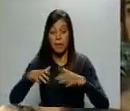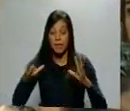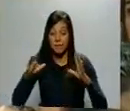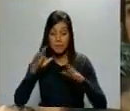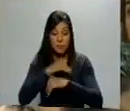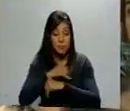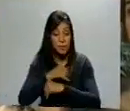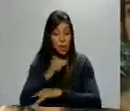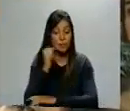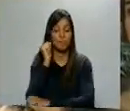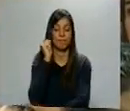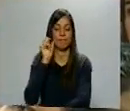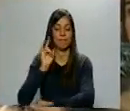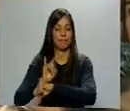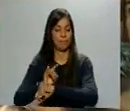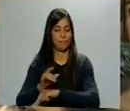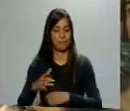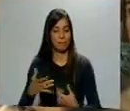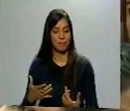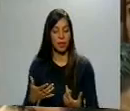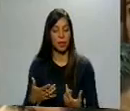Entonces, es una forma